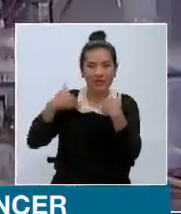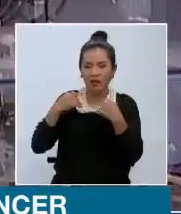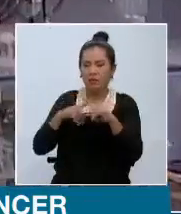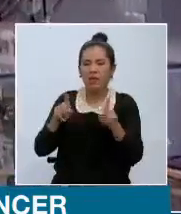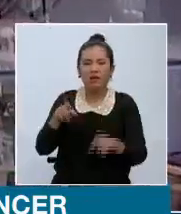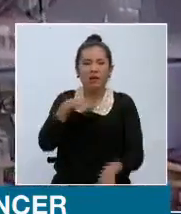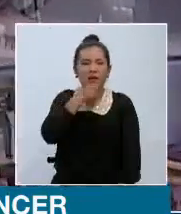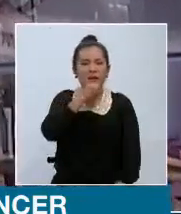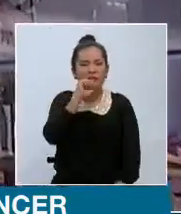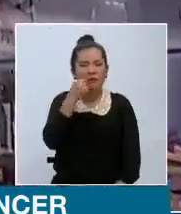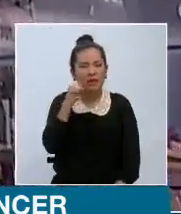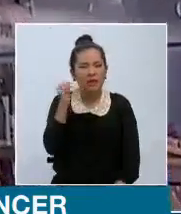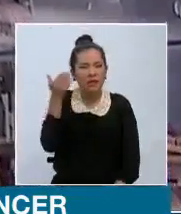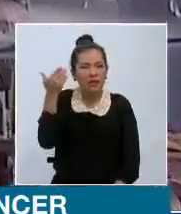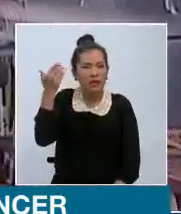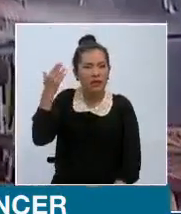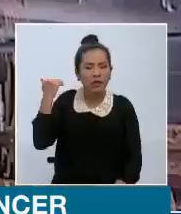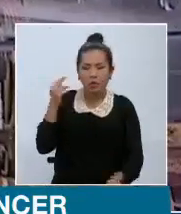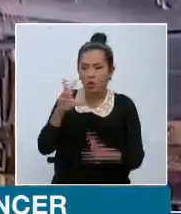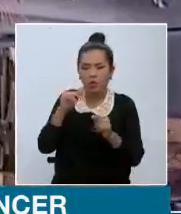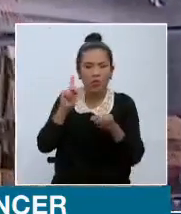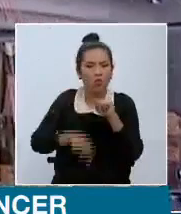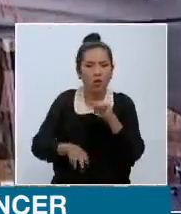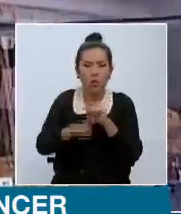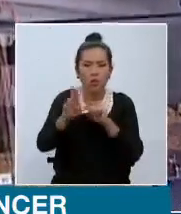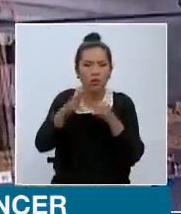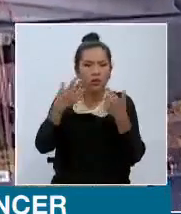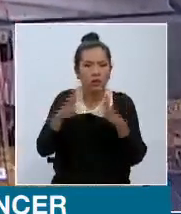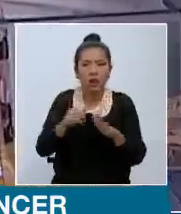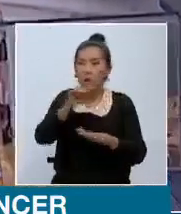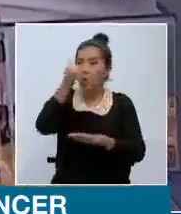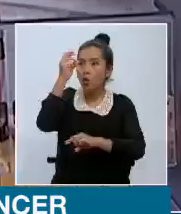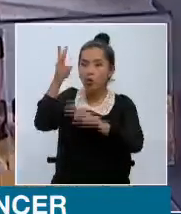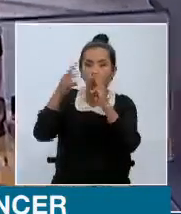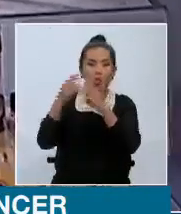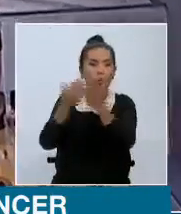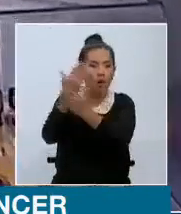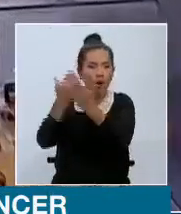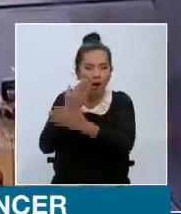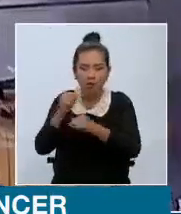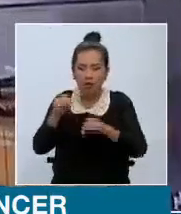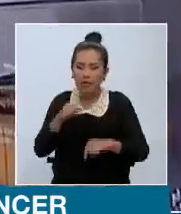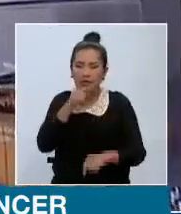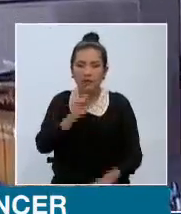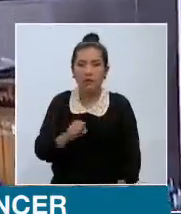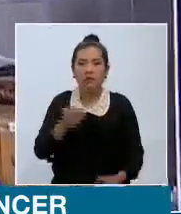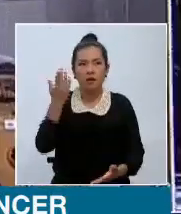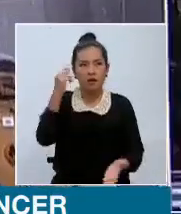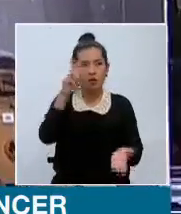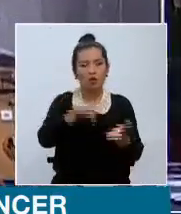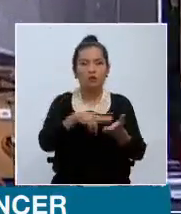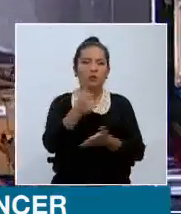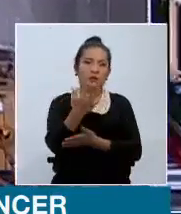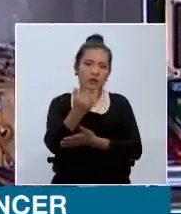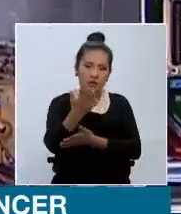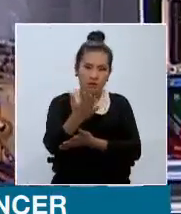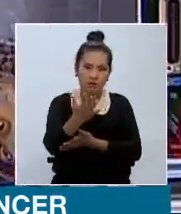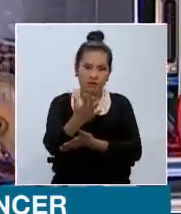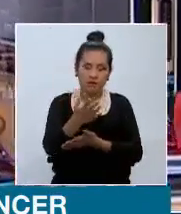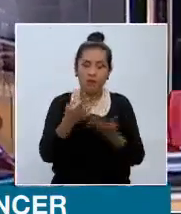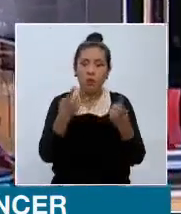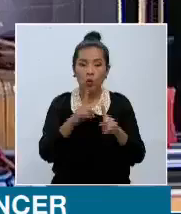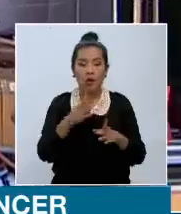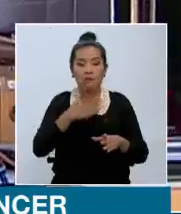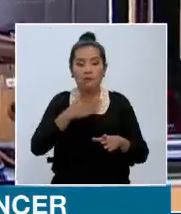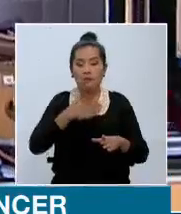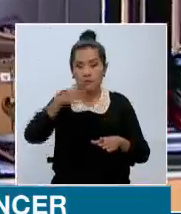ya no estaban utilizando, solamente en Bolivia se hacía con estos equipos el 2015. Cuando mi padre